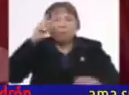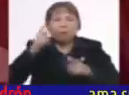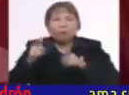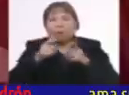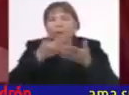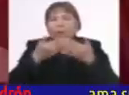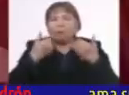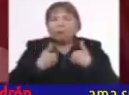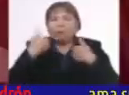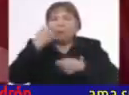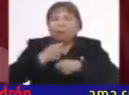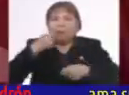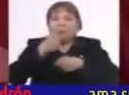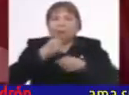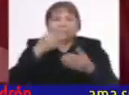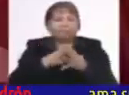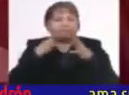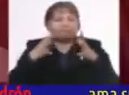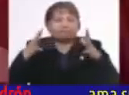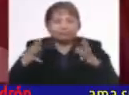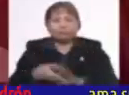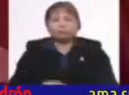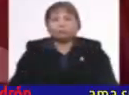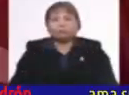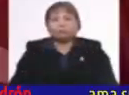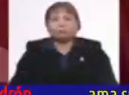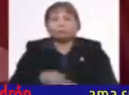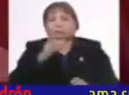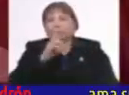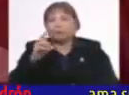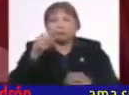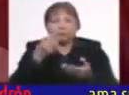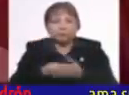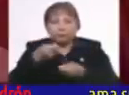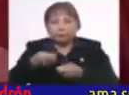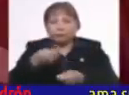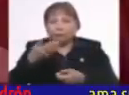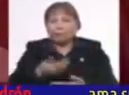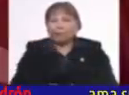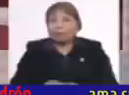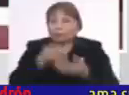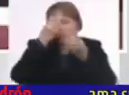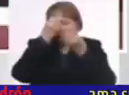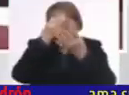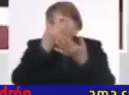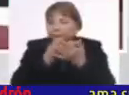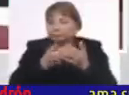realicen los trabajos tanto de proporcionar información